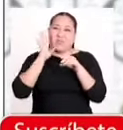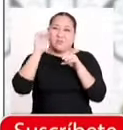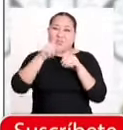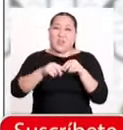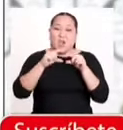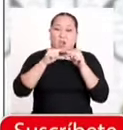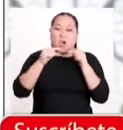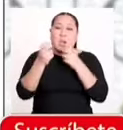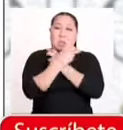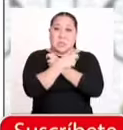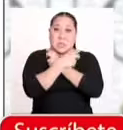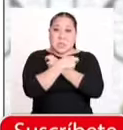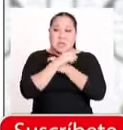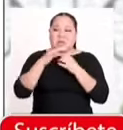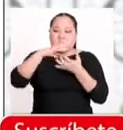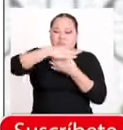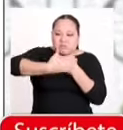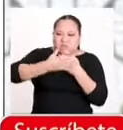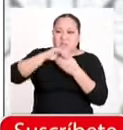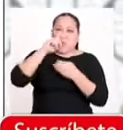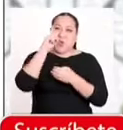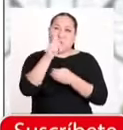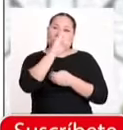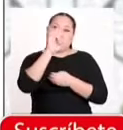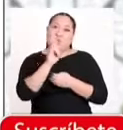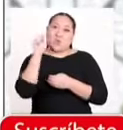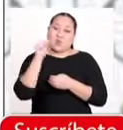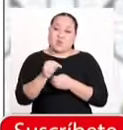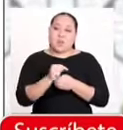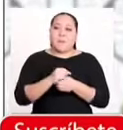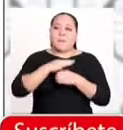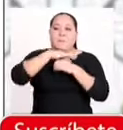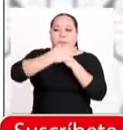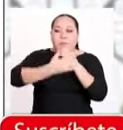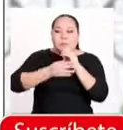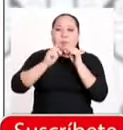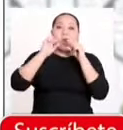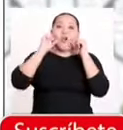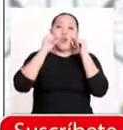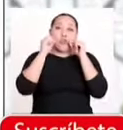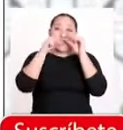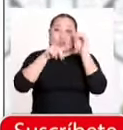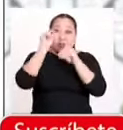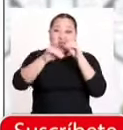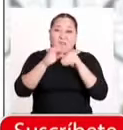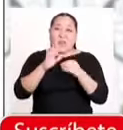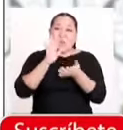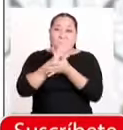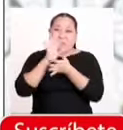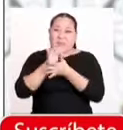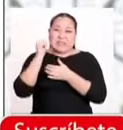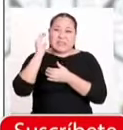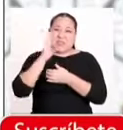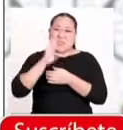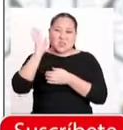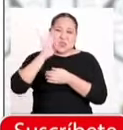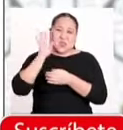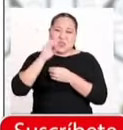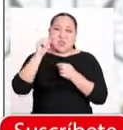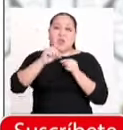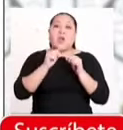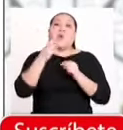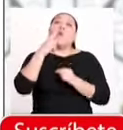huesos, envases o plásticos de un solo uso, envolturas de golosinas, papel contaminado, colillas